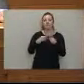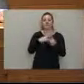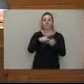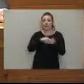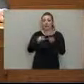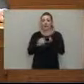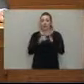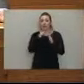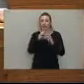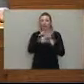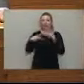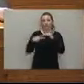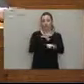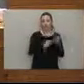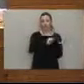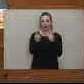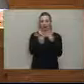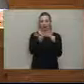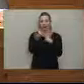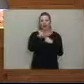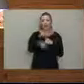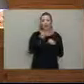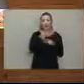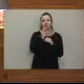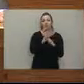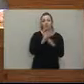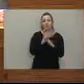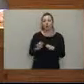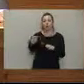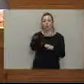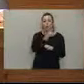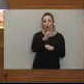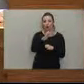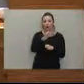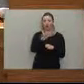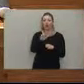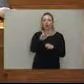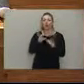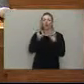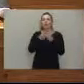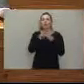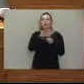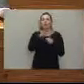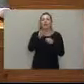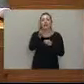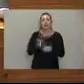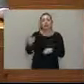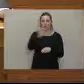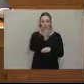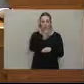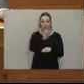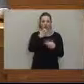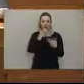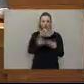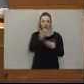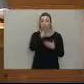digo, el partido que tiene mayoría en el Parlamento Europeo es el Grupo Popular Europeo. Es el Grupo Popular Europeo. Por lo